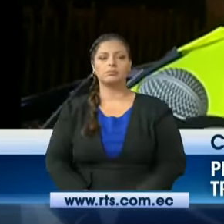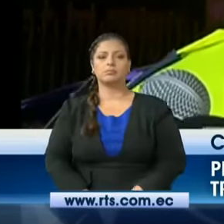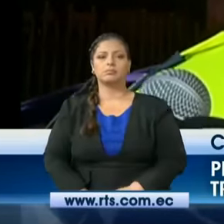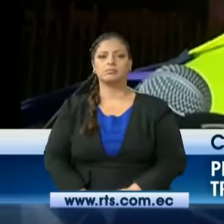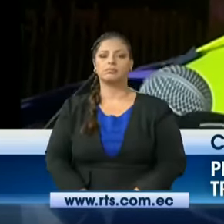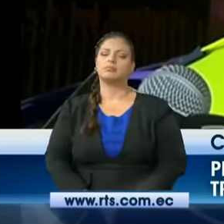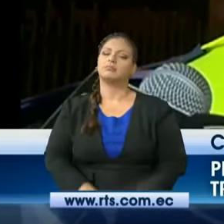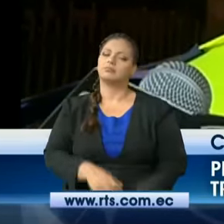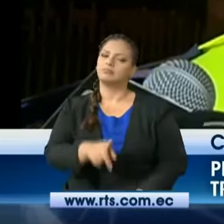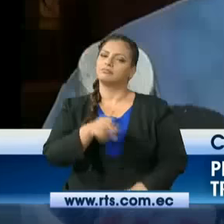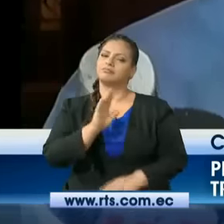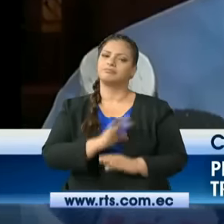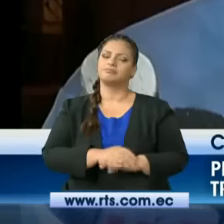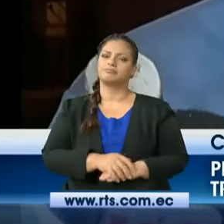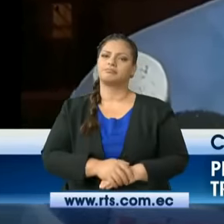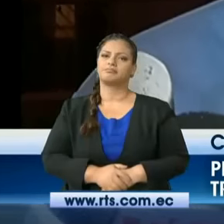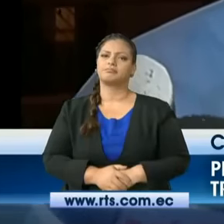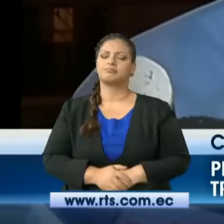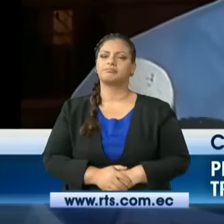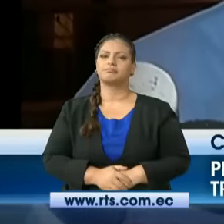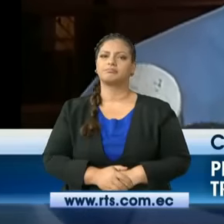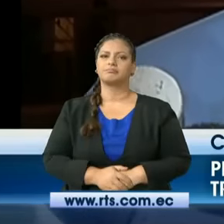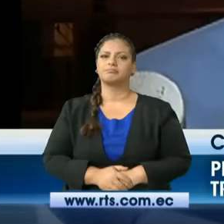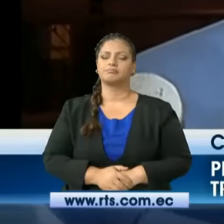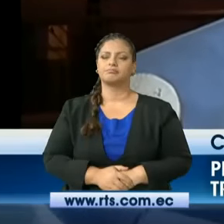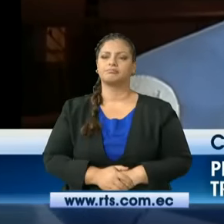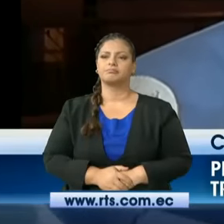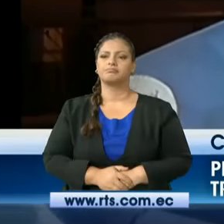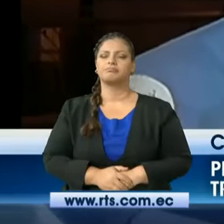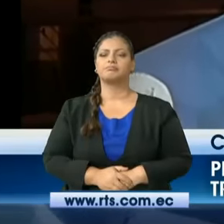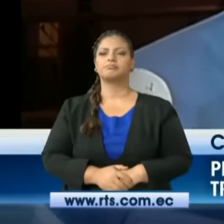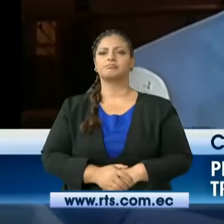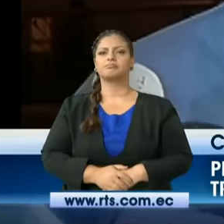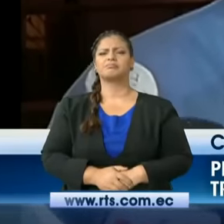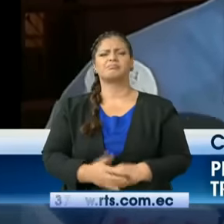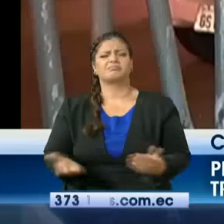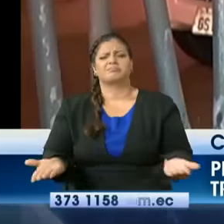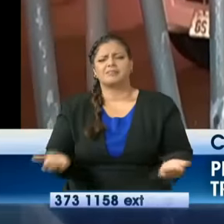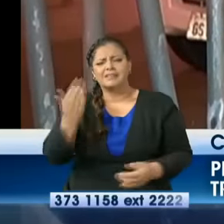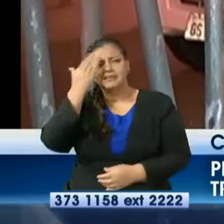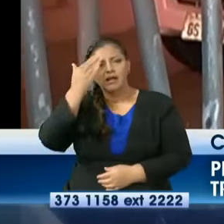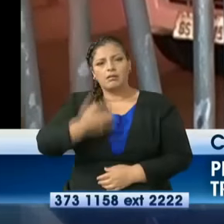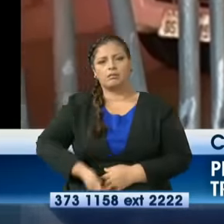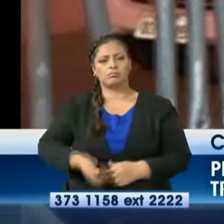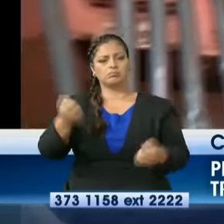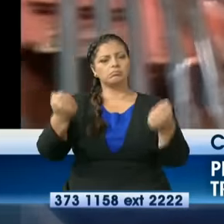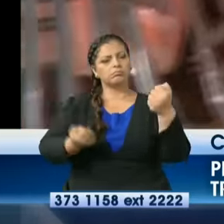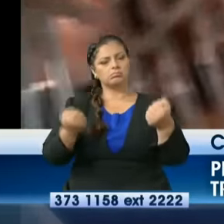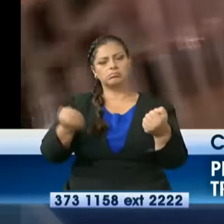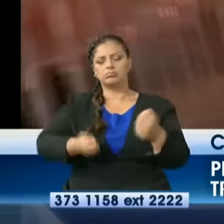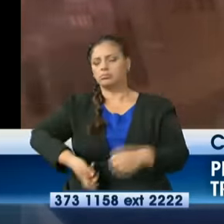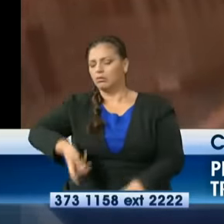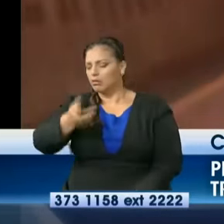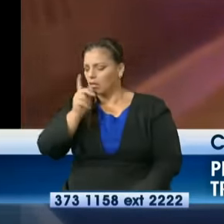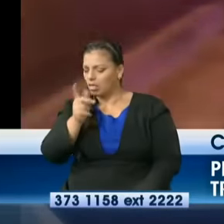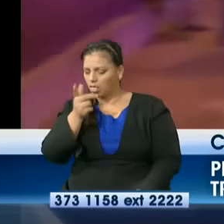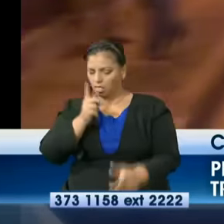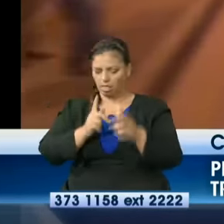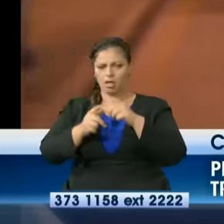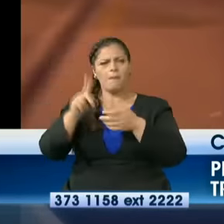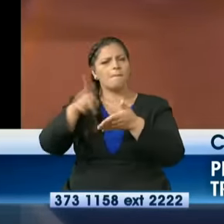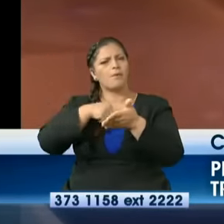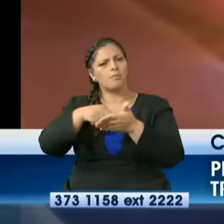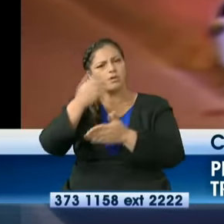La gente se puede indicar. No conduzca, si están tomando ya, ¿para qué conducir? Durante el accidente, el